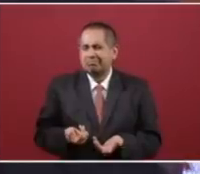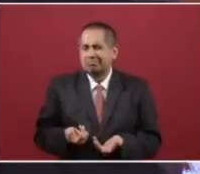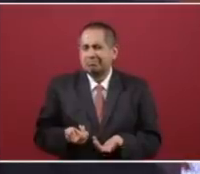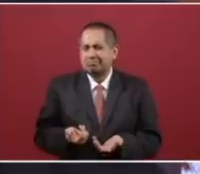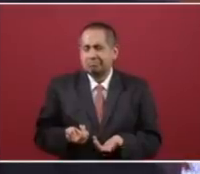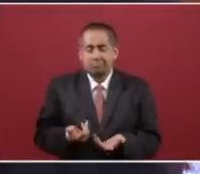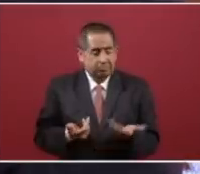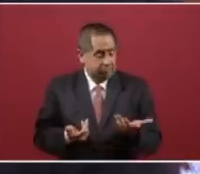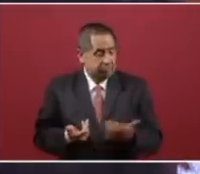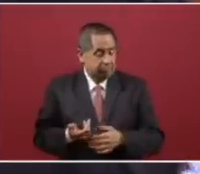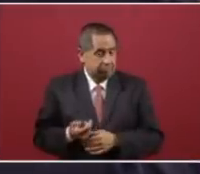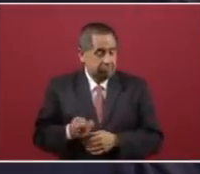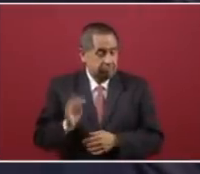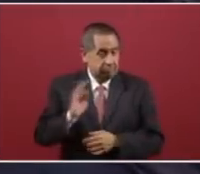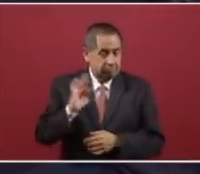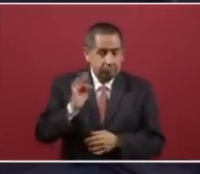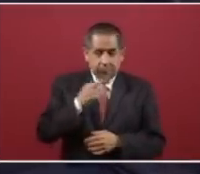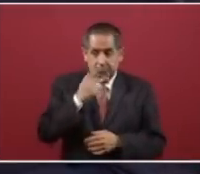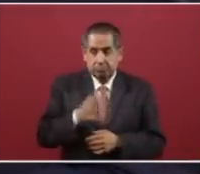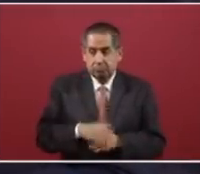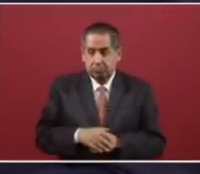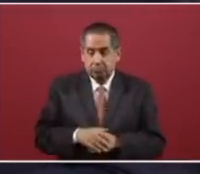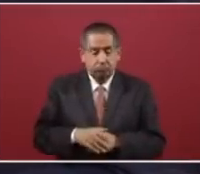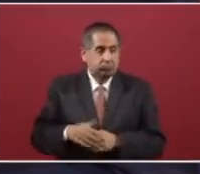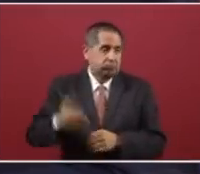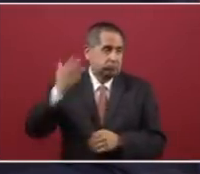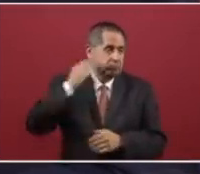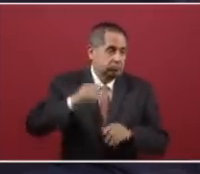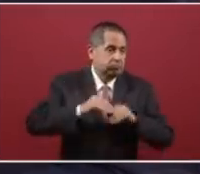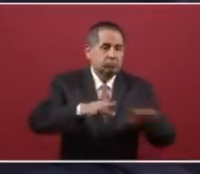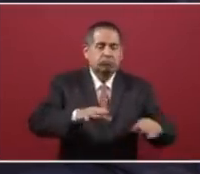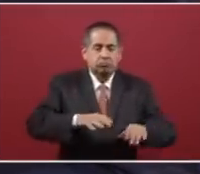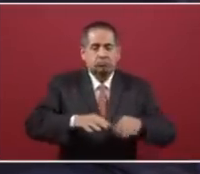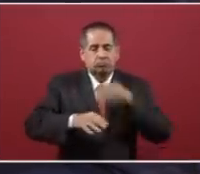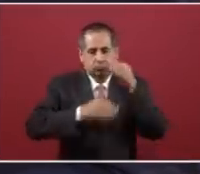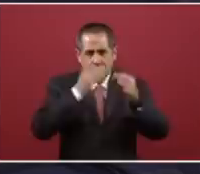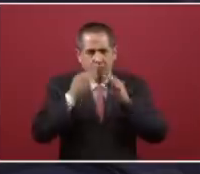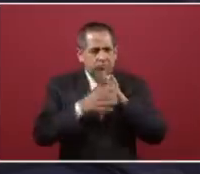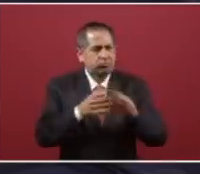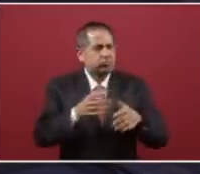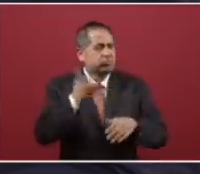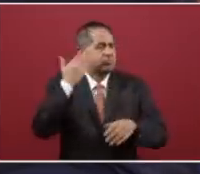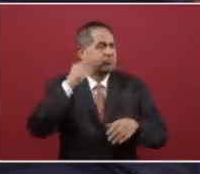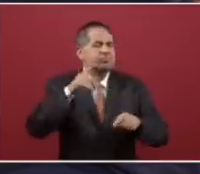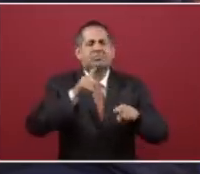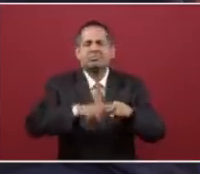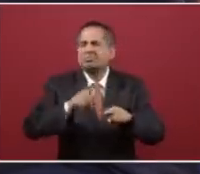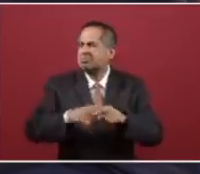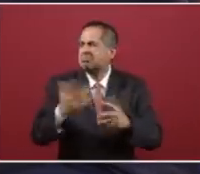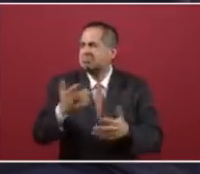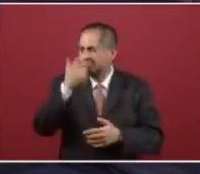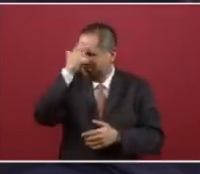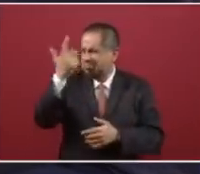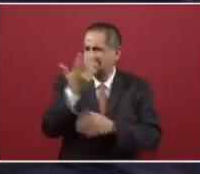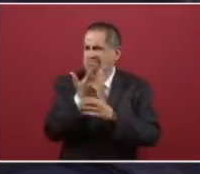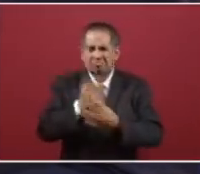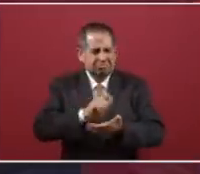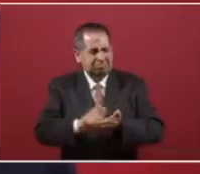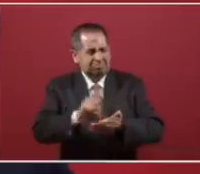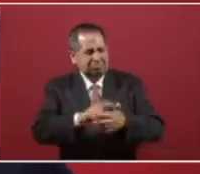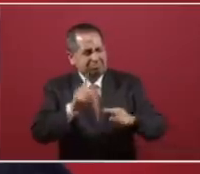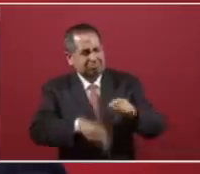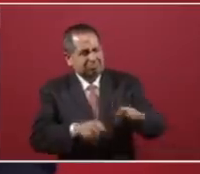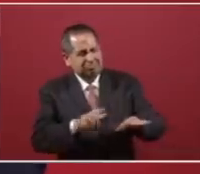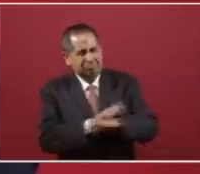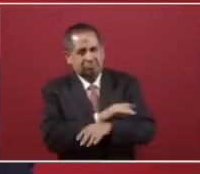sería muy bueno que se conociera cuáles fueron esos delitos quien hizo esa reforma pero